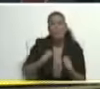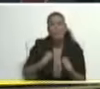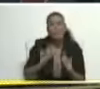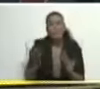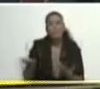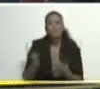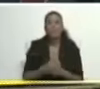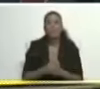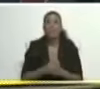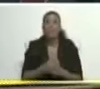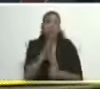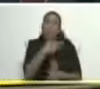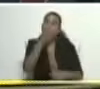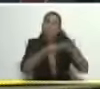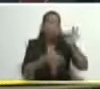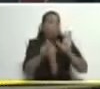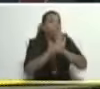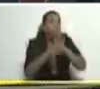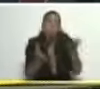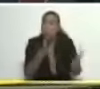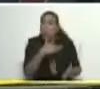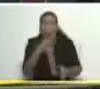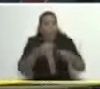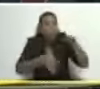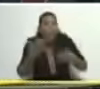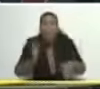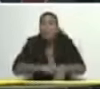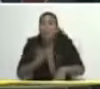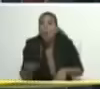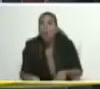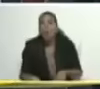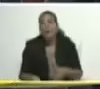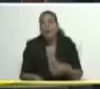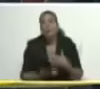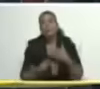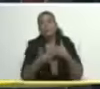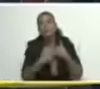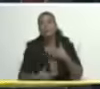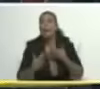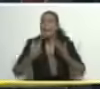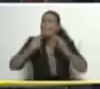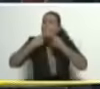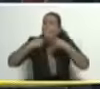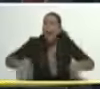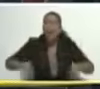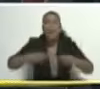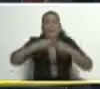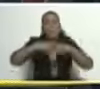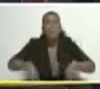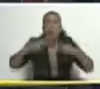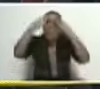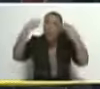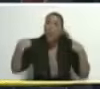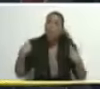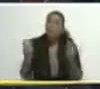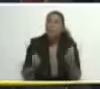Son injustificables y lo que hacen es perjudicar a los inocentes.